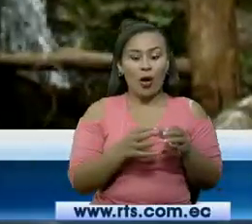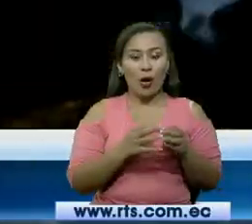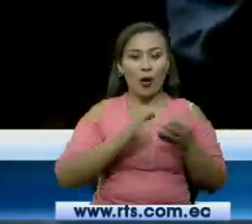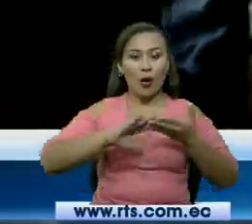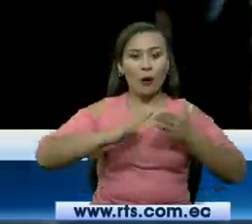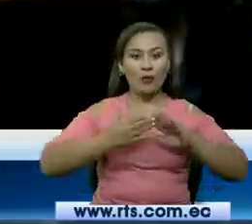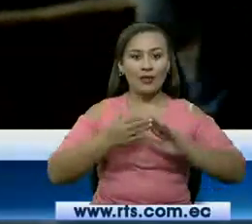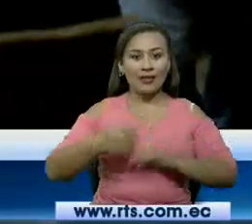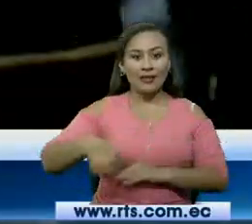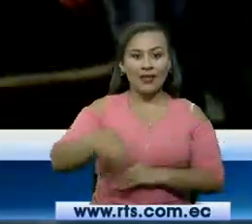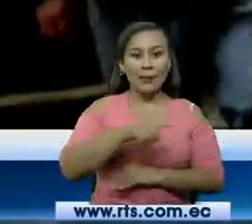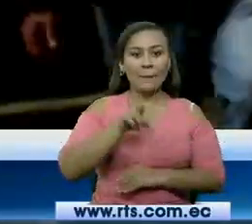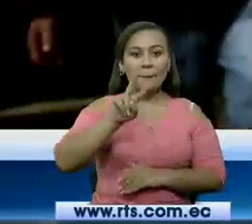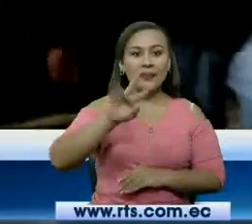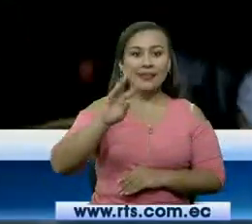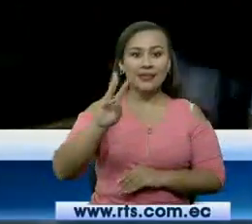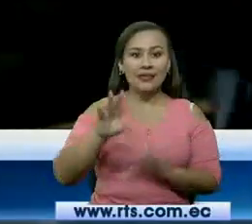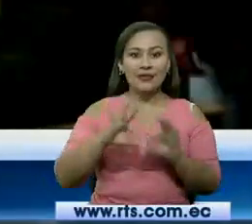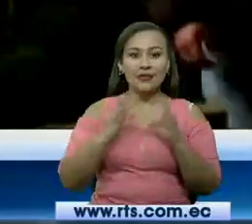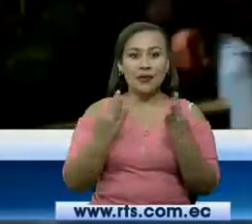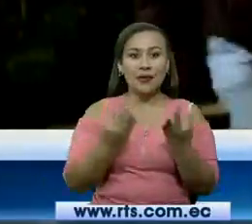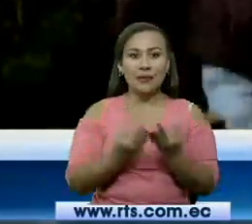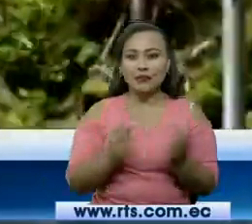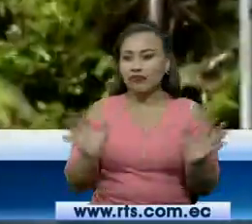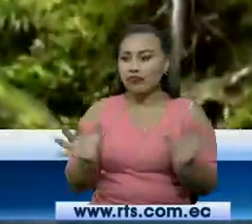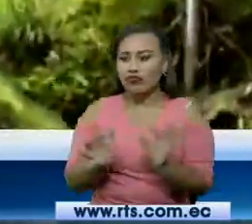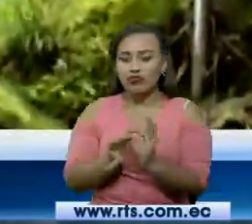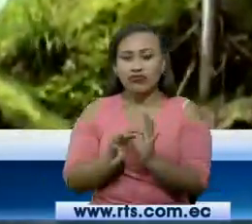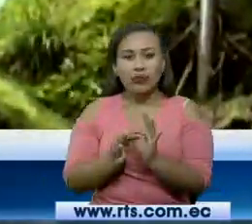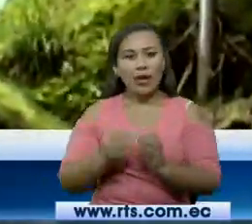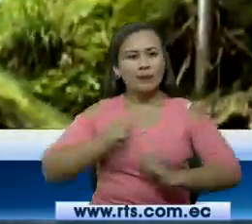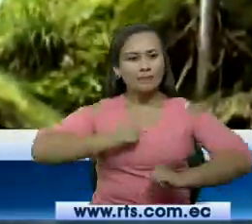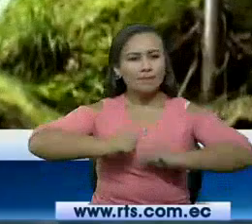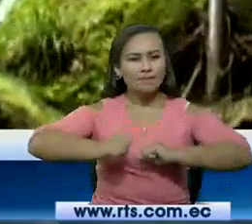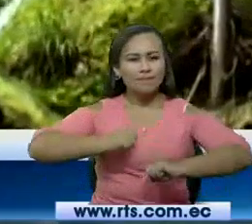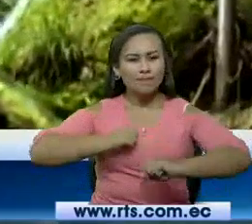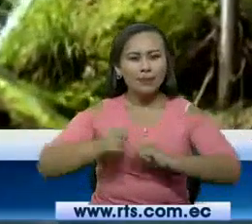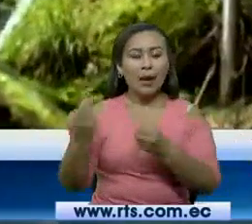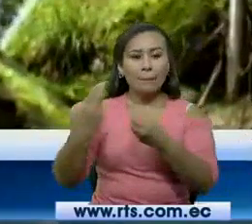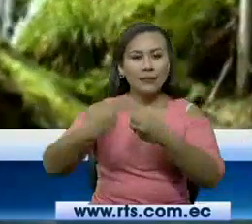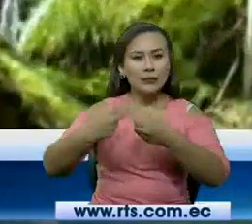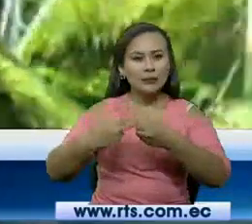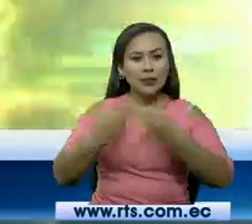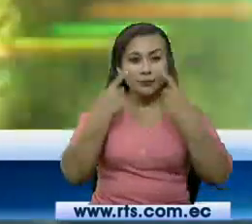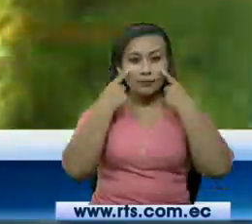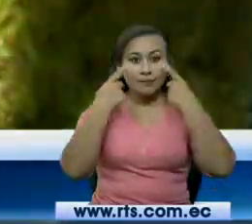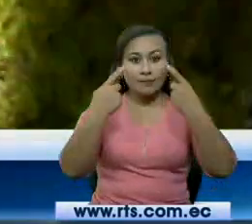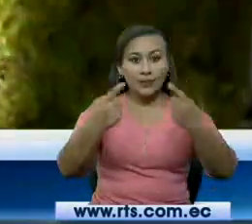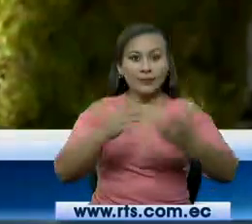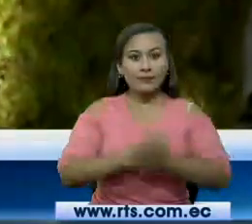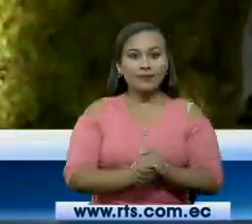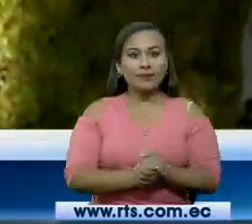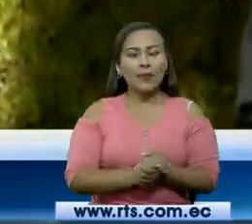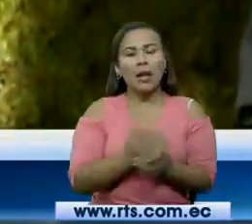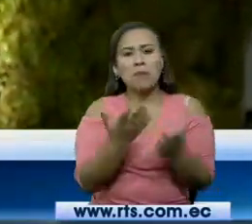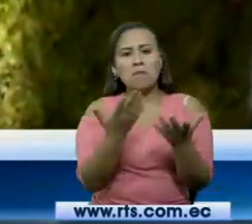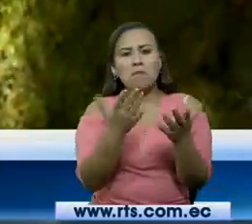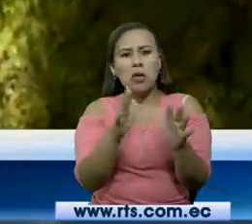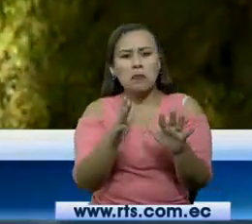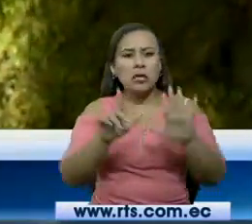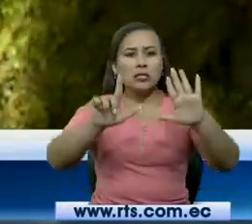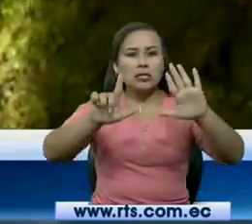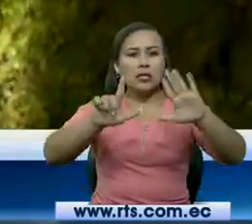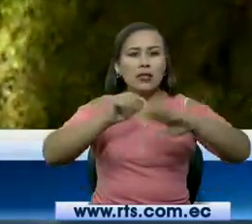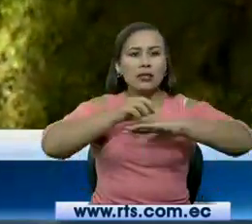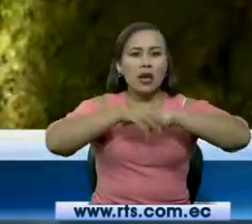años. 26 familias decidieron aunar esfuerzos y apostarle al turismo comunitario. Son alrededor de 7